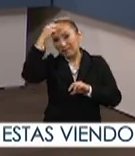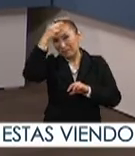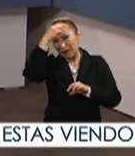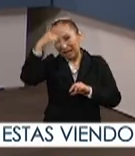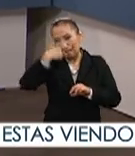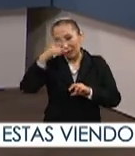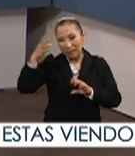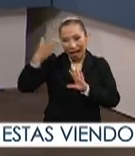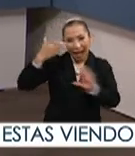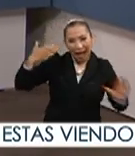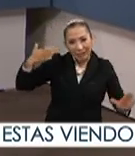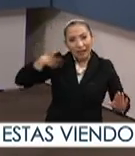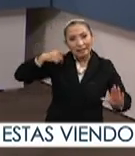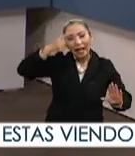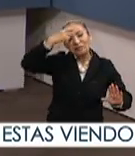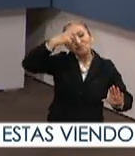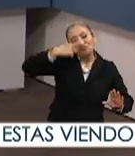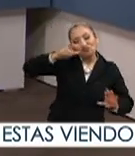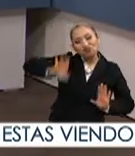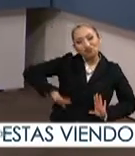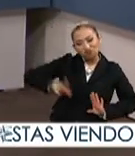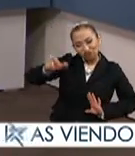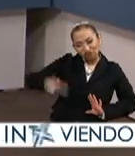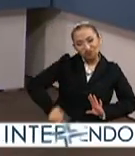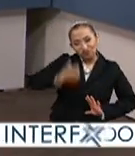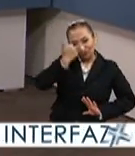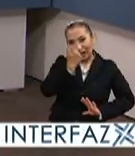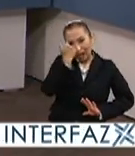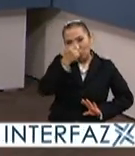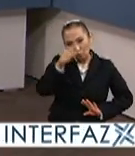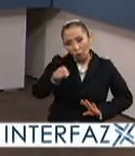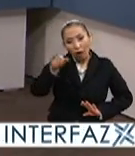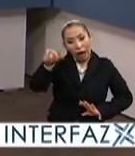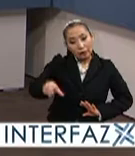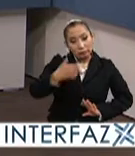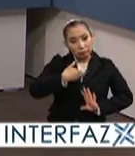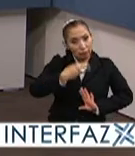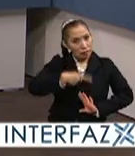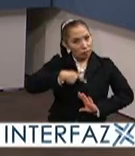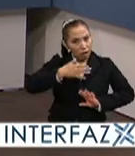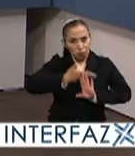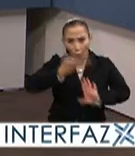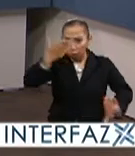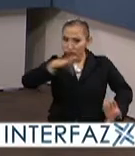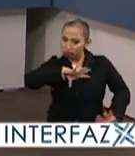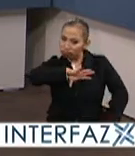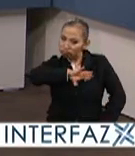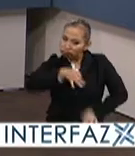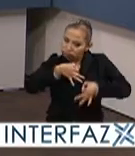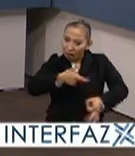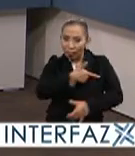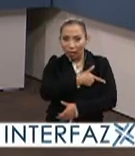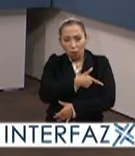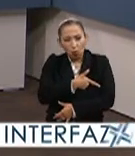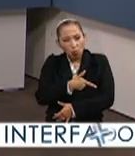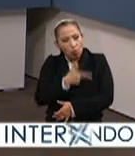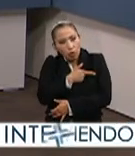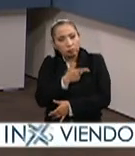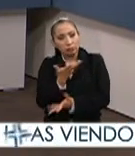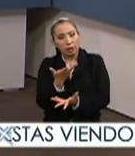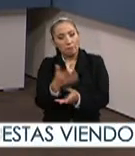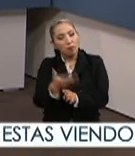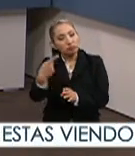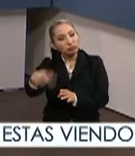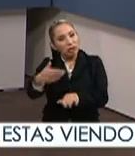Hablaba del perfil del estudiante que tiene que tener una gran vocación y una gran disciplina por